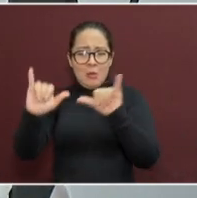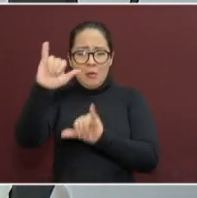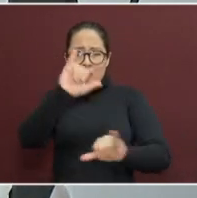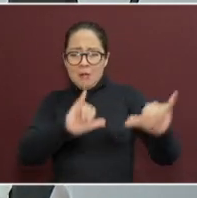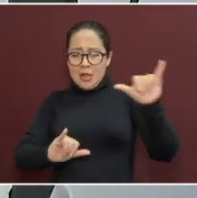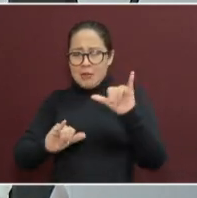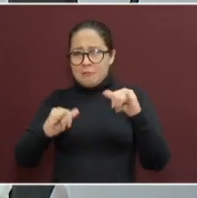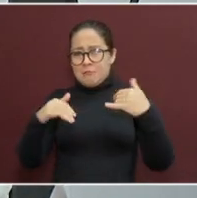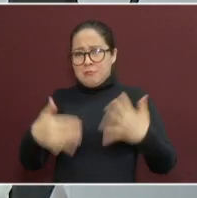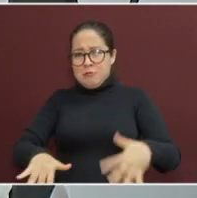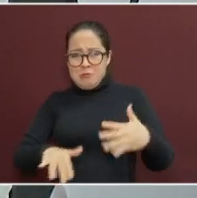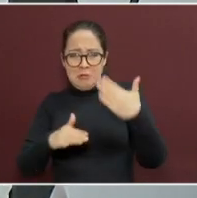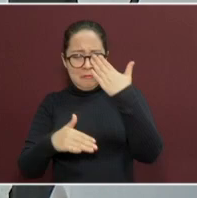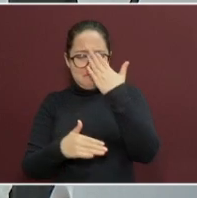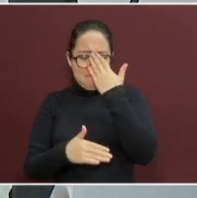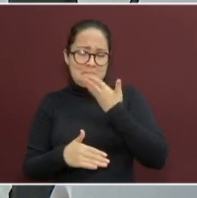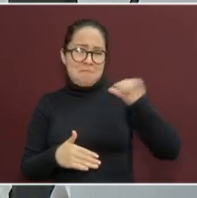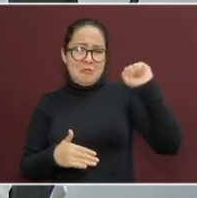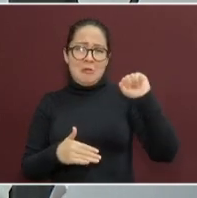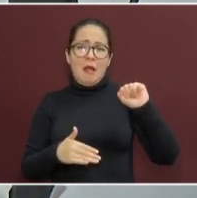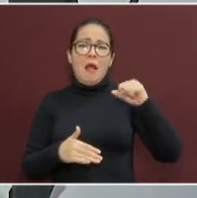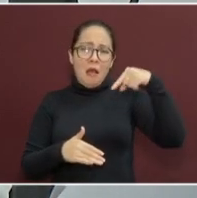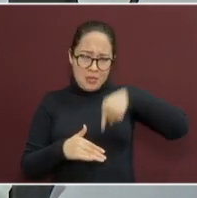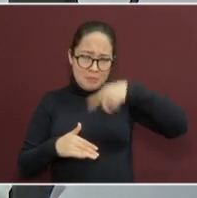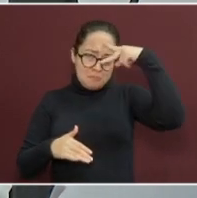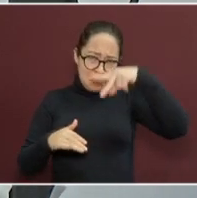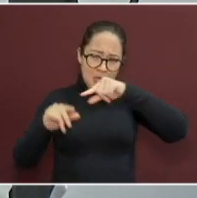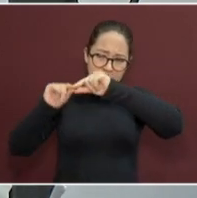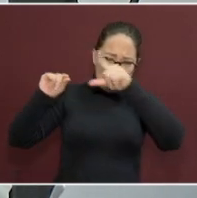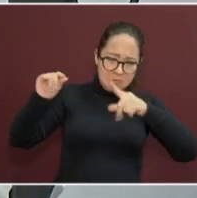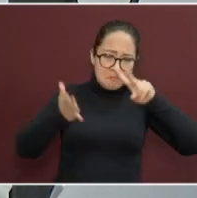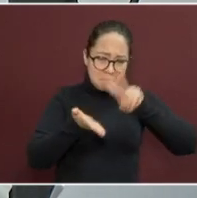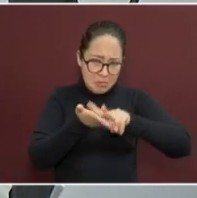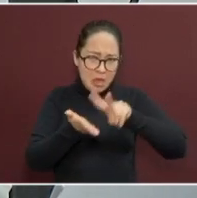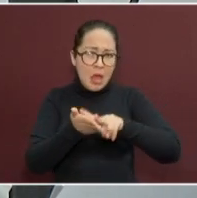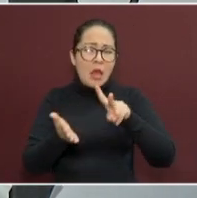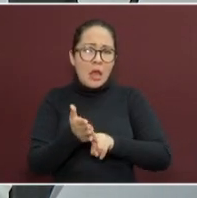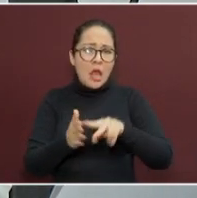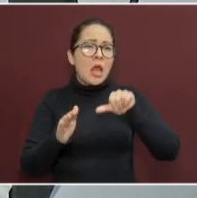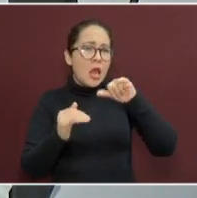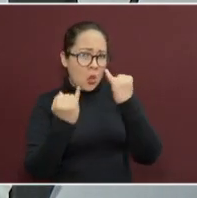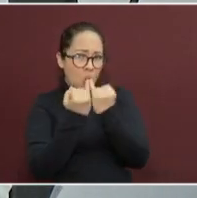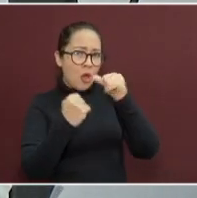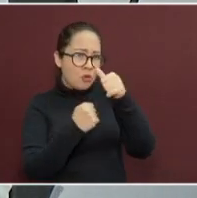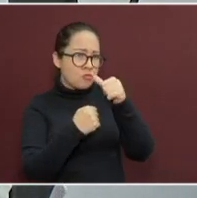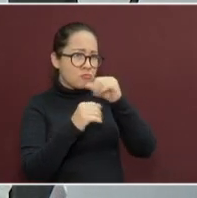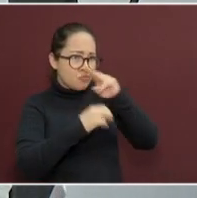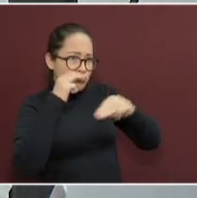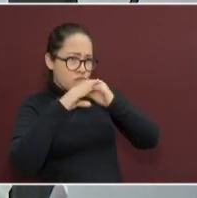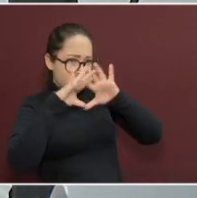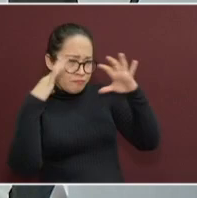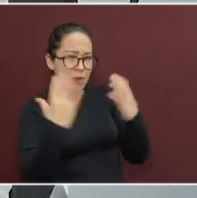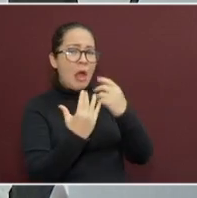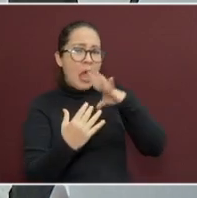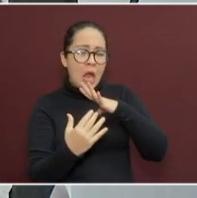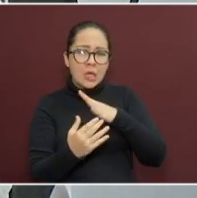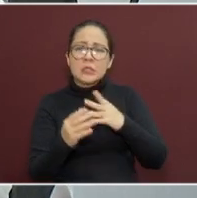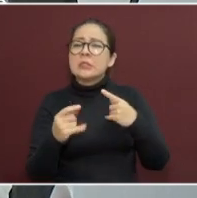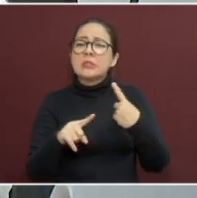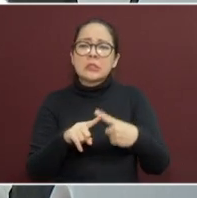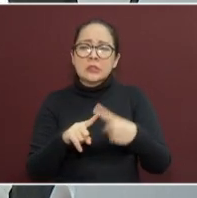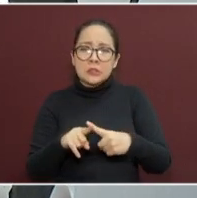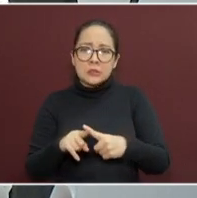el en méxico y en el extranjero autorizado y validado por el instituto de diagnóstico y